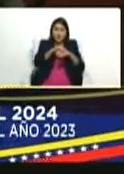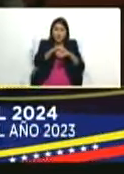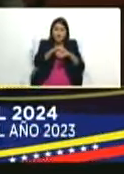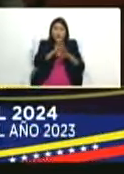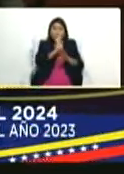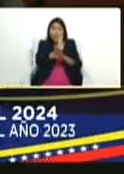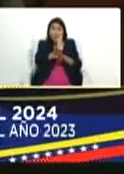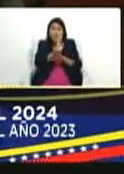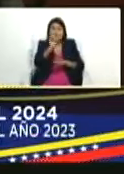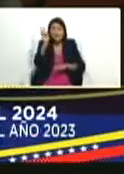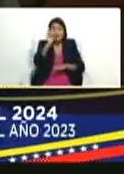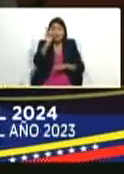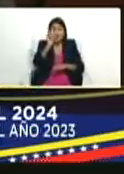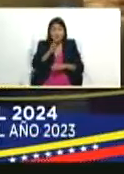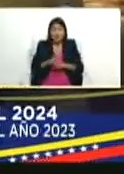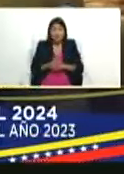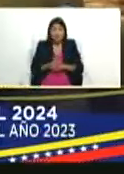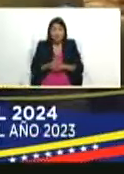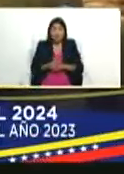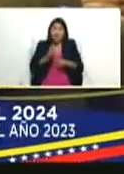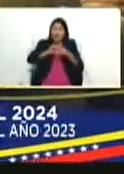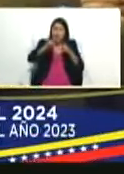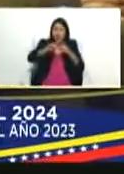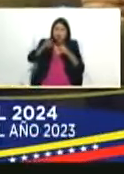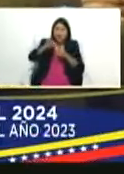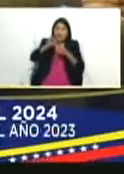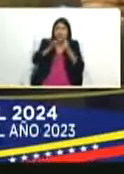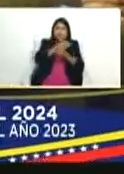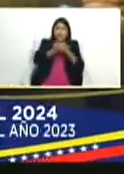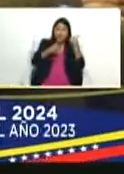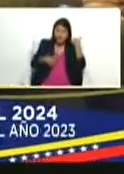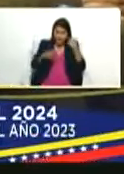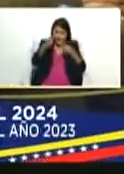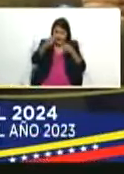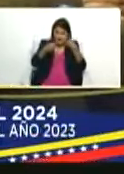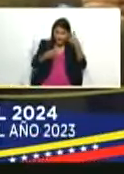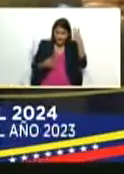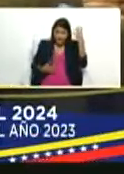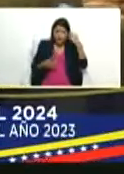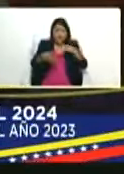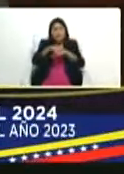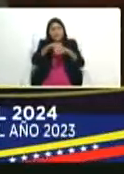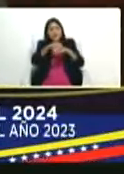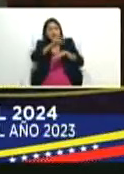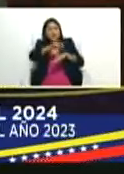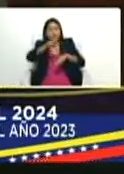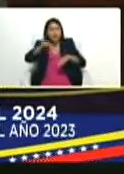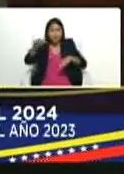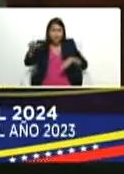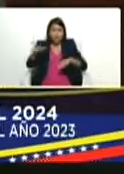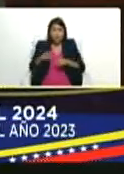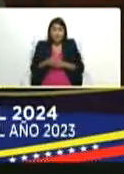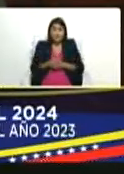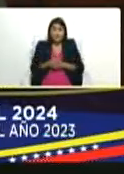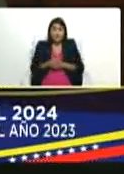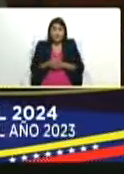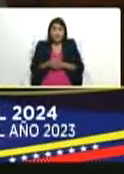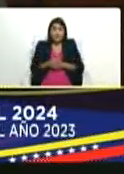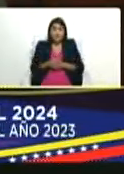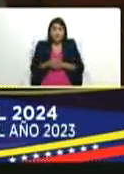Defensa y demás vicepresidentes sectoriales, ministros, ministras e integrantes del